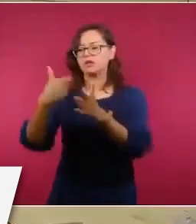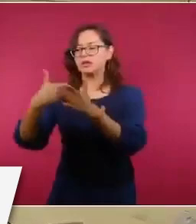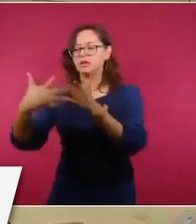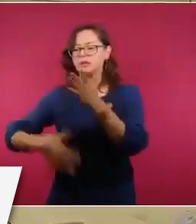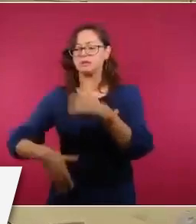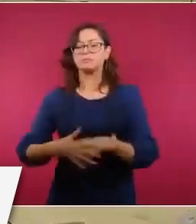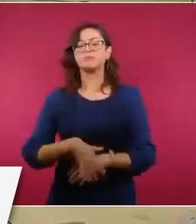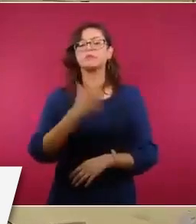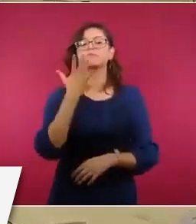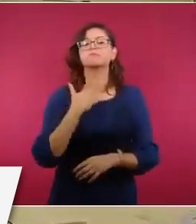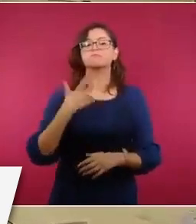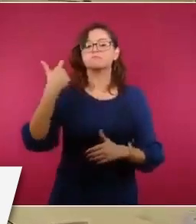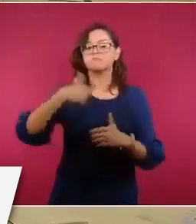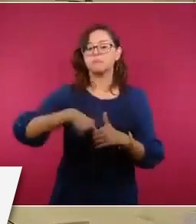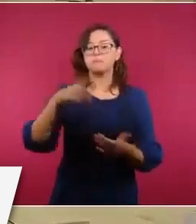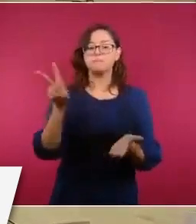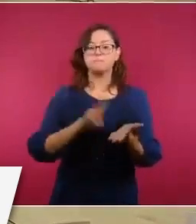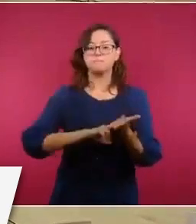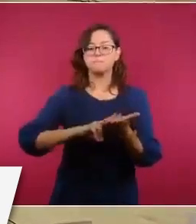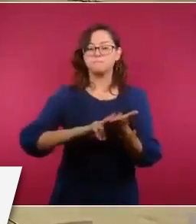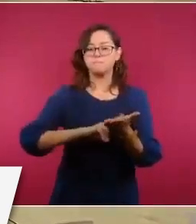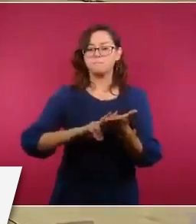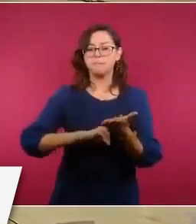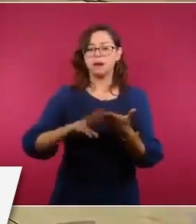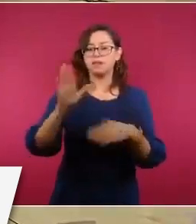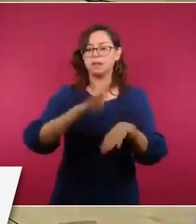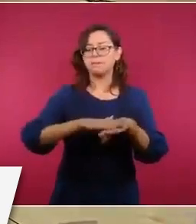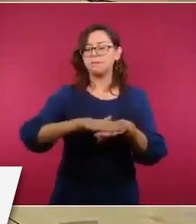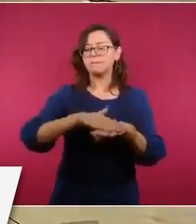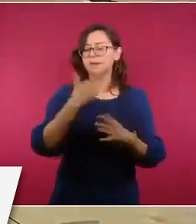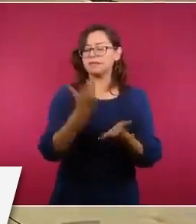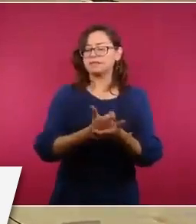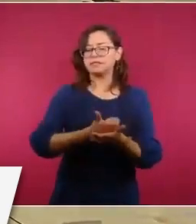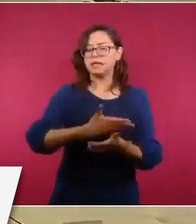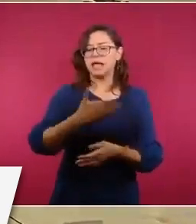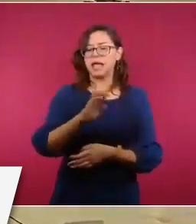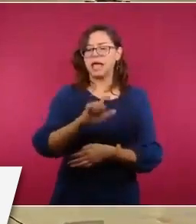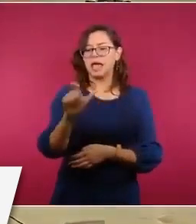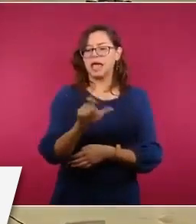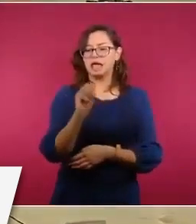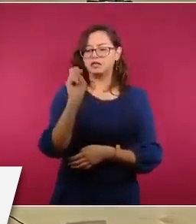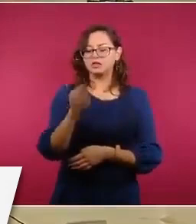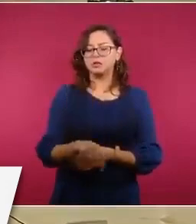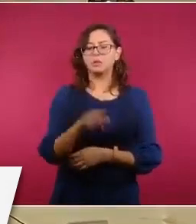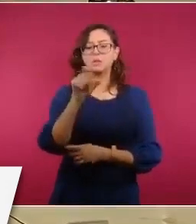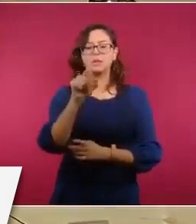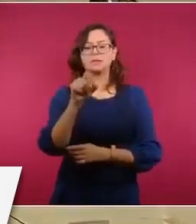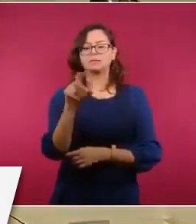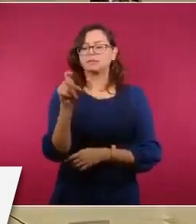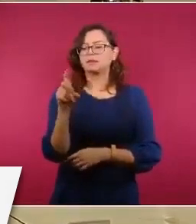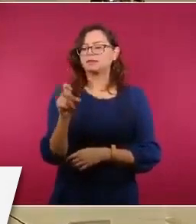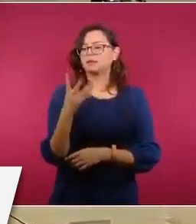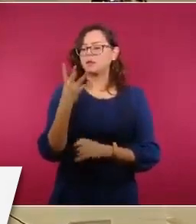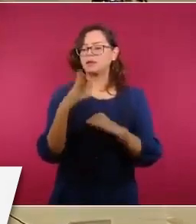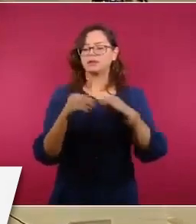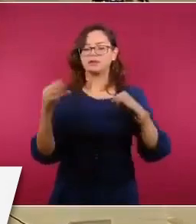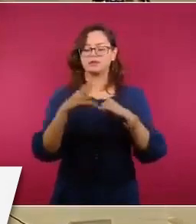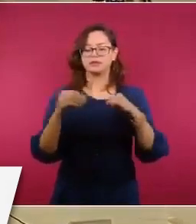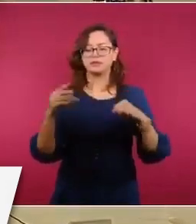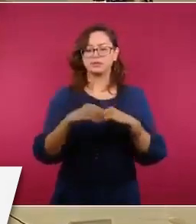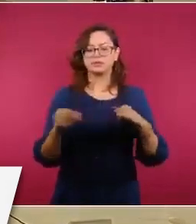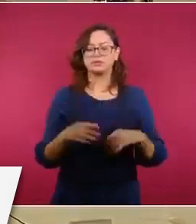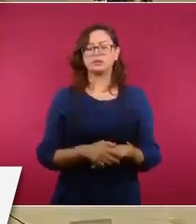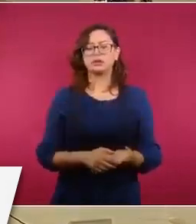el precio más alto lo encontramos en Exxon Móvil, 20 pesos 34 centavos por litro en la Unión de